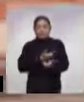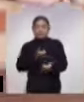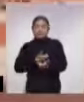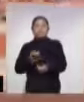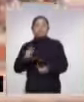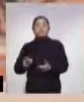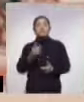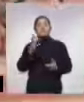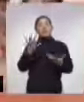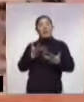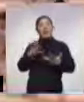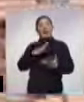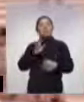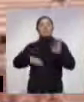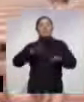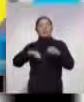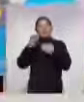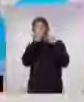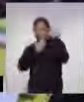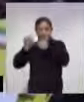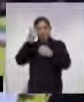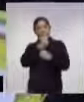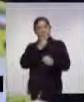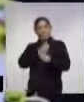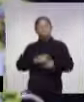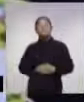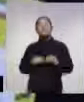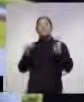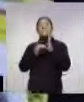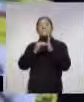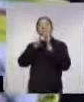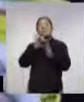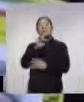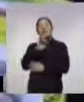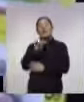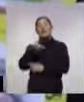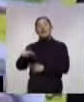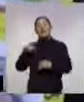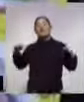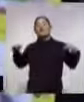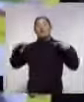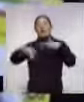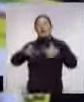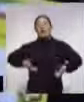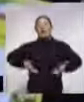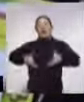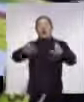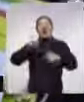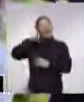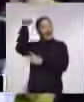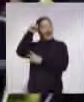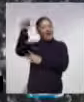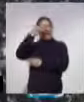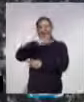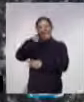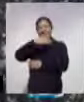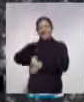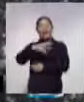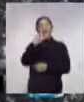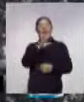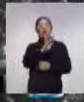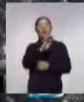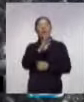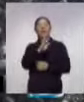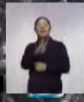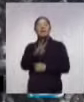en función del resultado del análisis. Millones de iraníes salieron a las calles para celebrar el 41º aniversario de